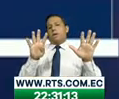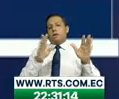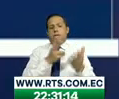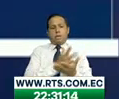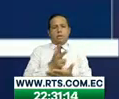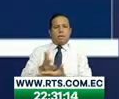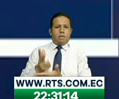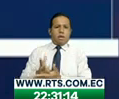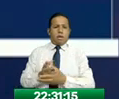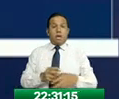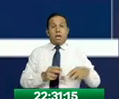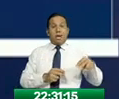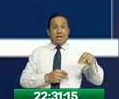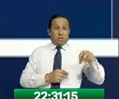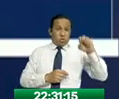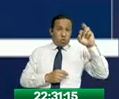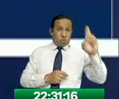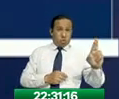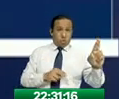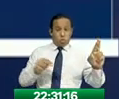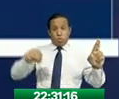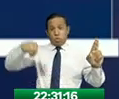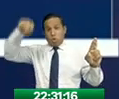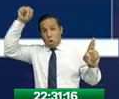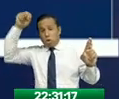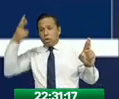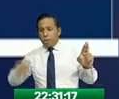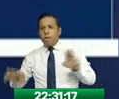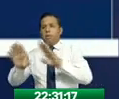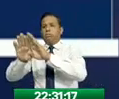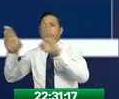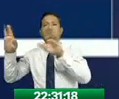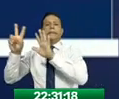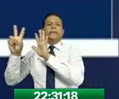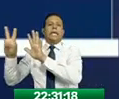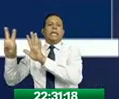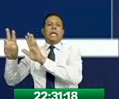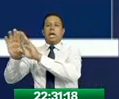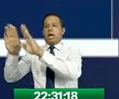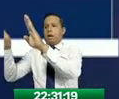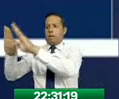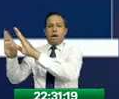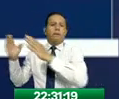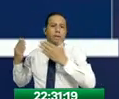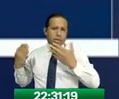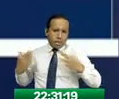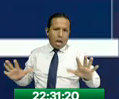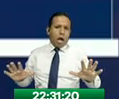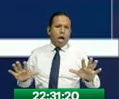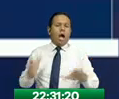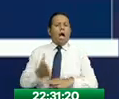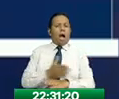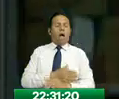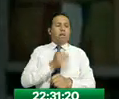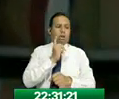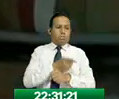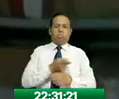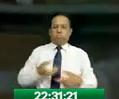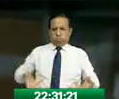en la terminal de Carcelén y 3 en la terminal La Ofelia, que fueron calificadas por la Agencia de Regulación y Control Postal.